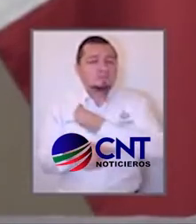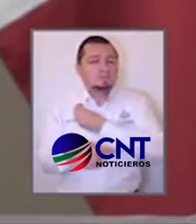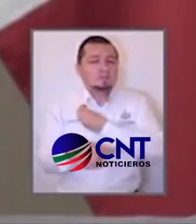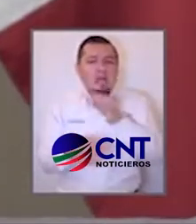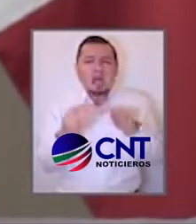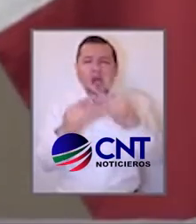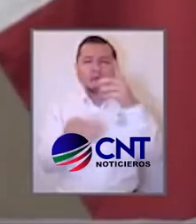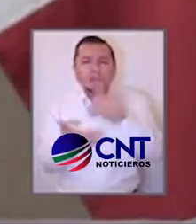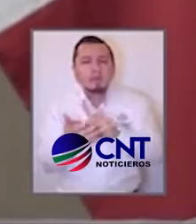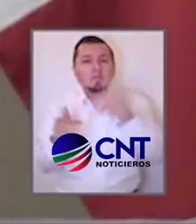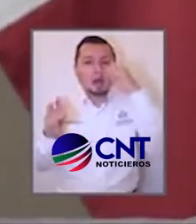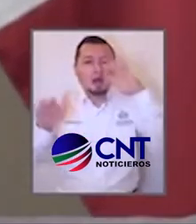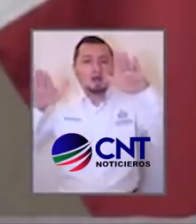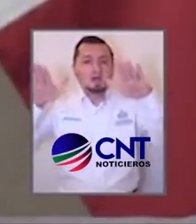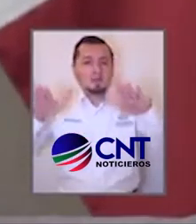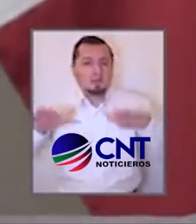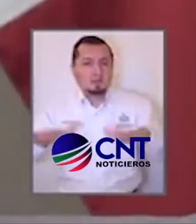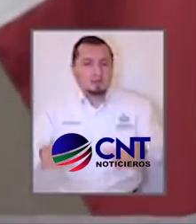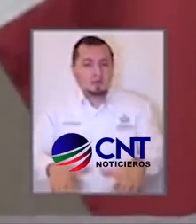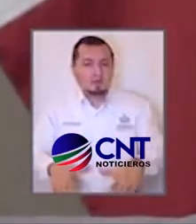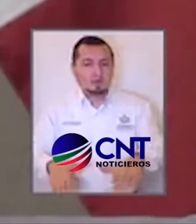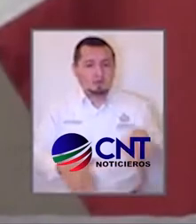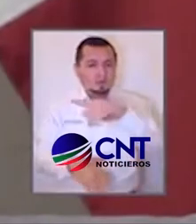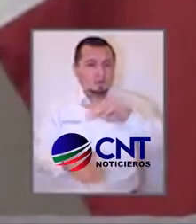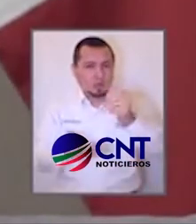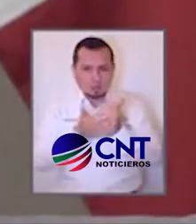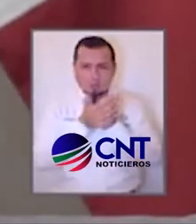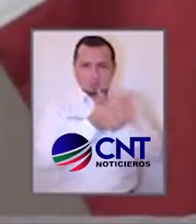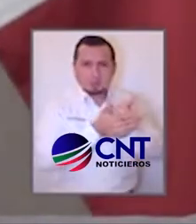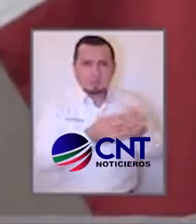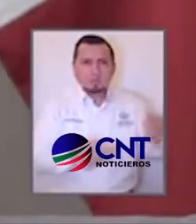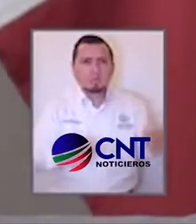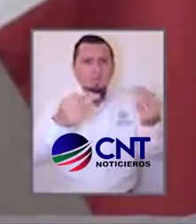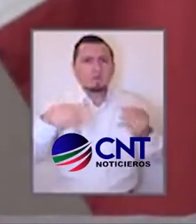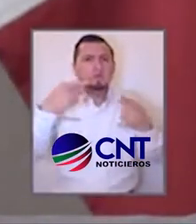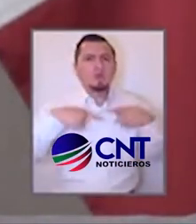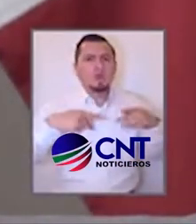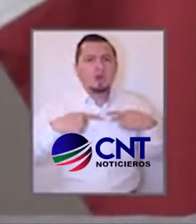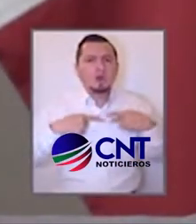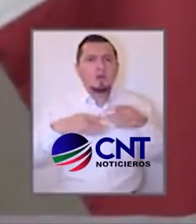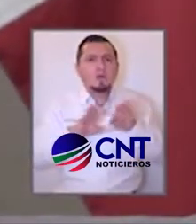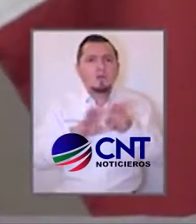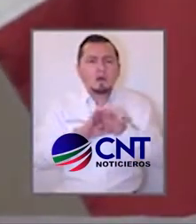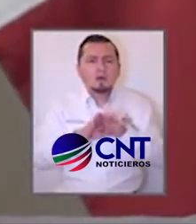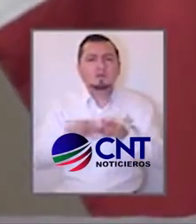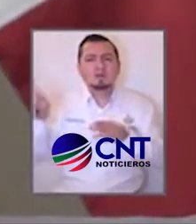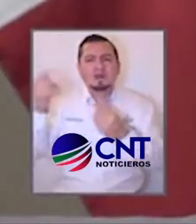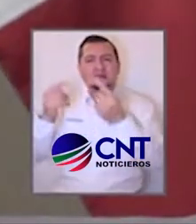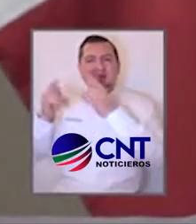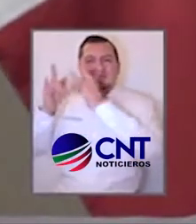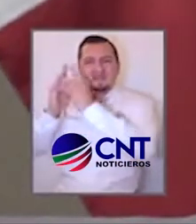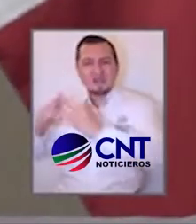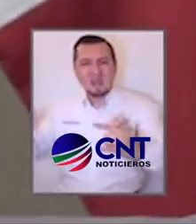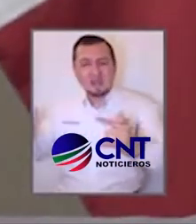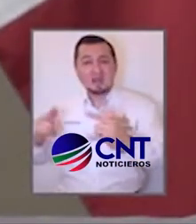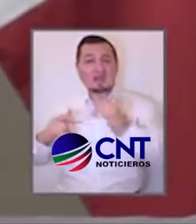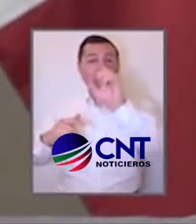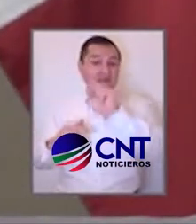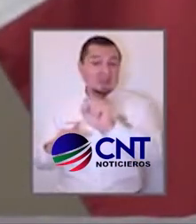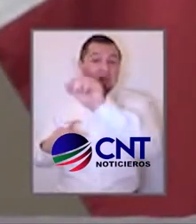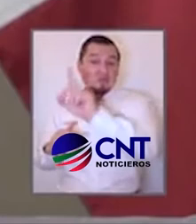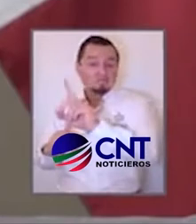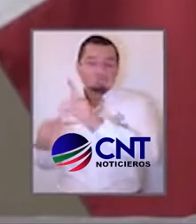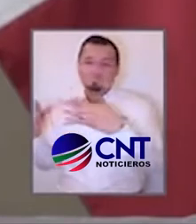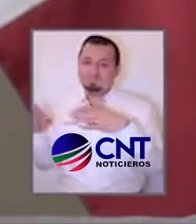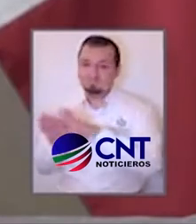aglomeraciones. Entonces, estamos privilegiando el comercio barrial, el comercio de las colonias. Pero los tianguis el